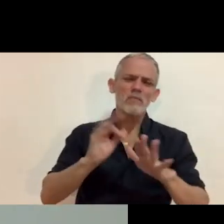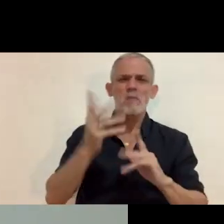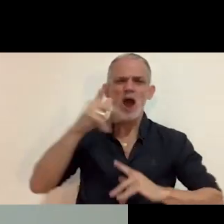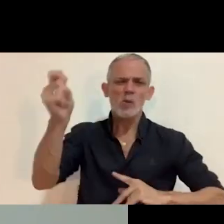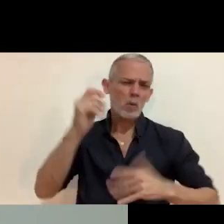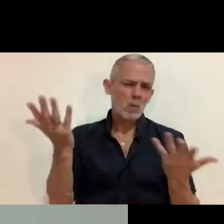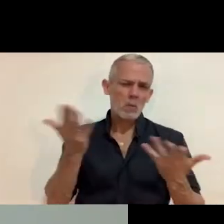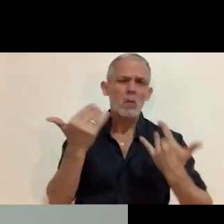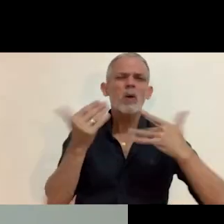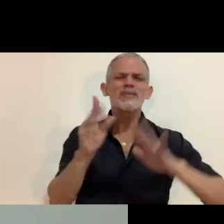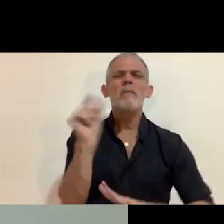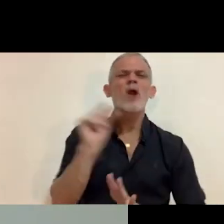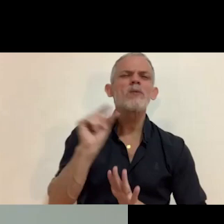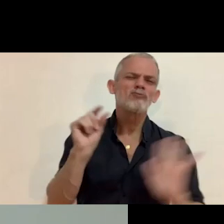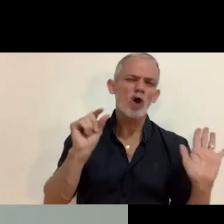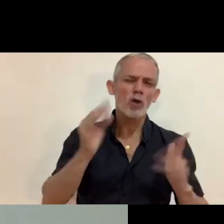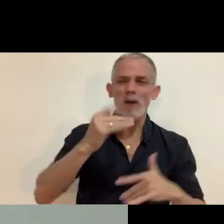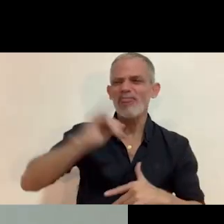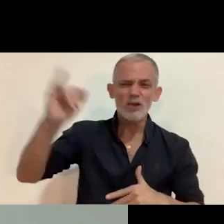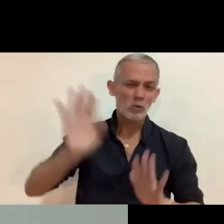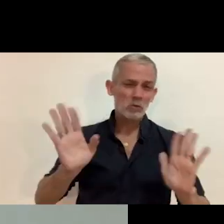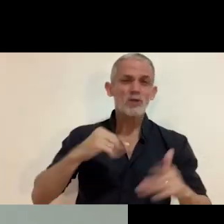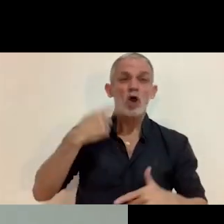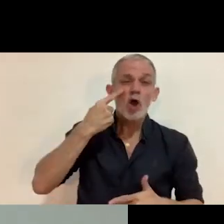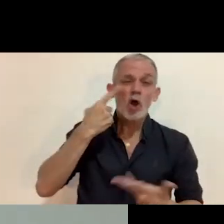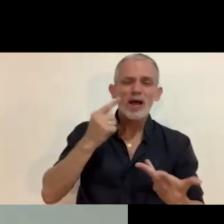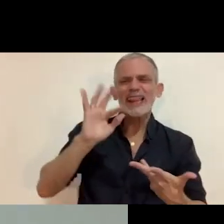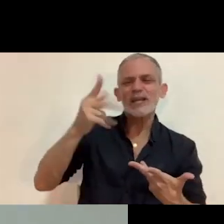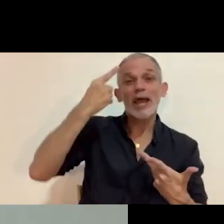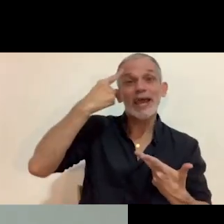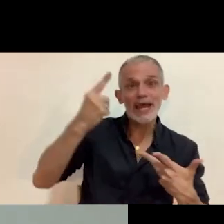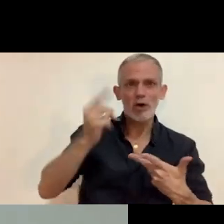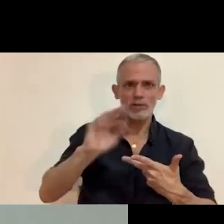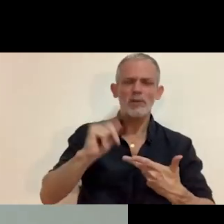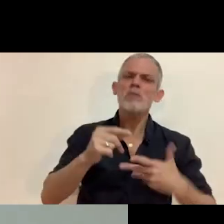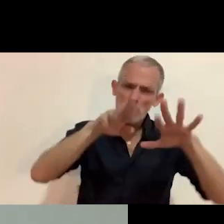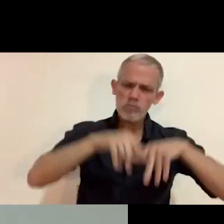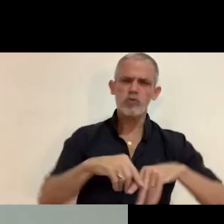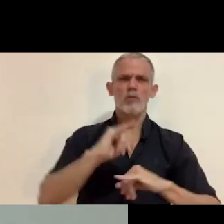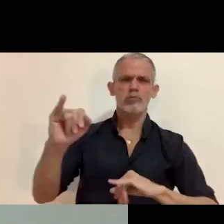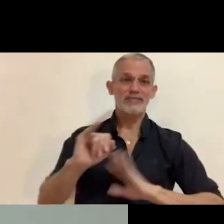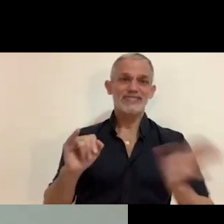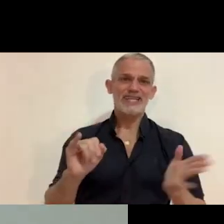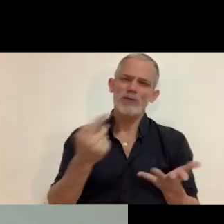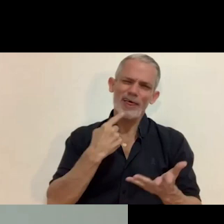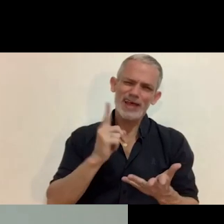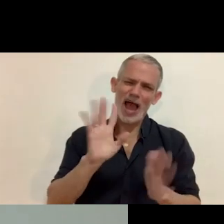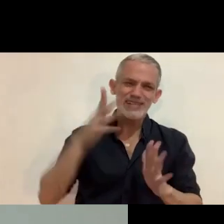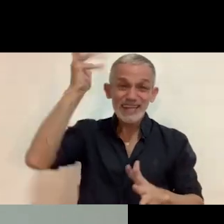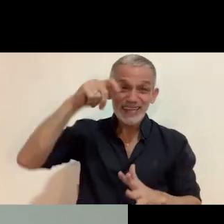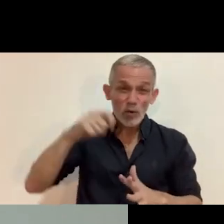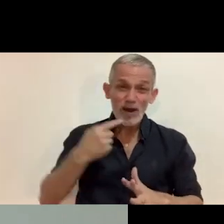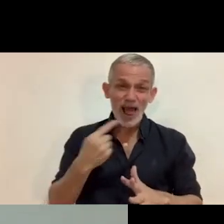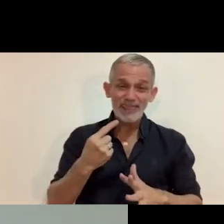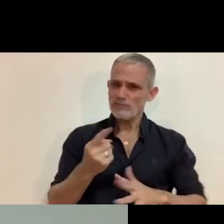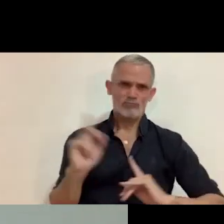un grado provisional del conocimiento del delito, dicto el procesamiento. Ahora, eso no lo va a decir un tribunal oral de un